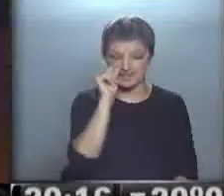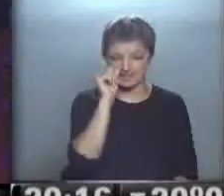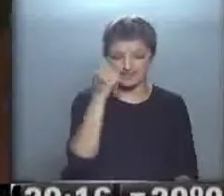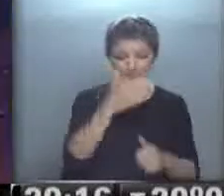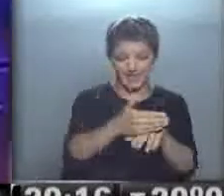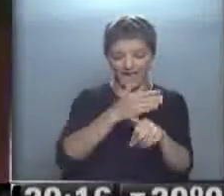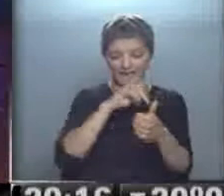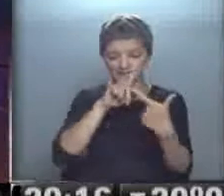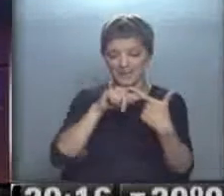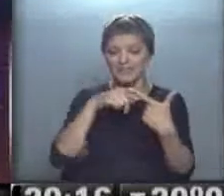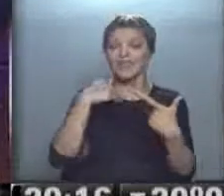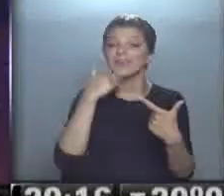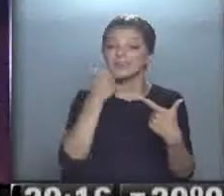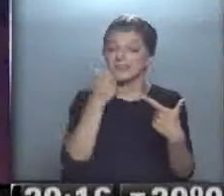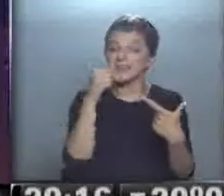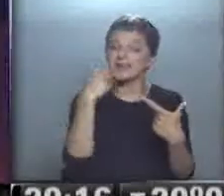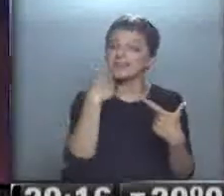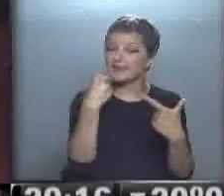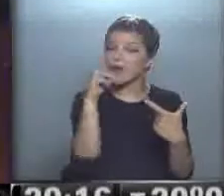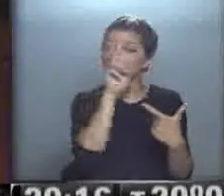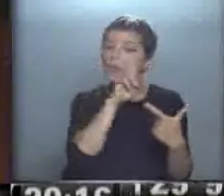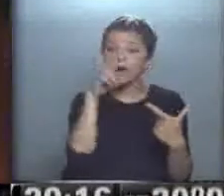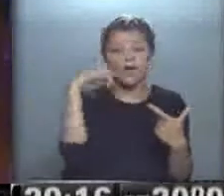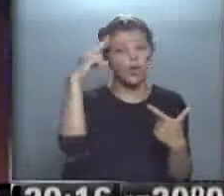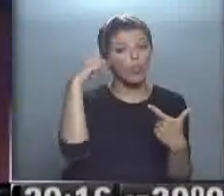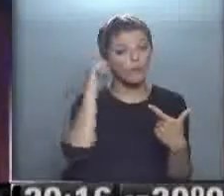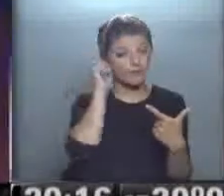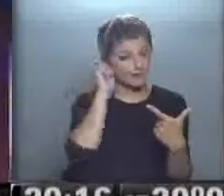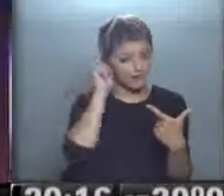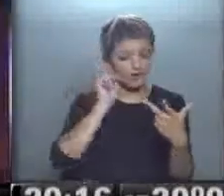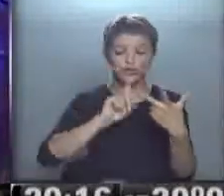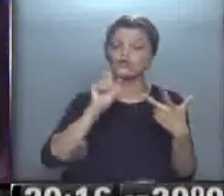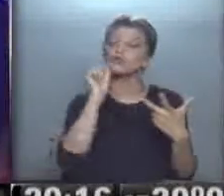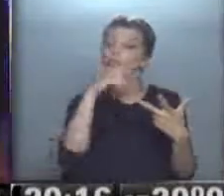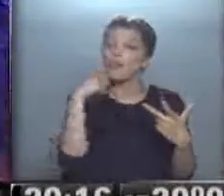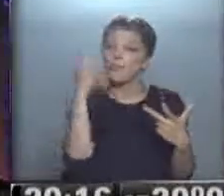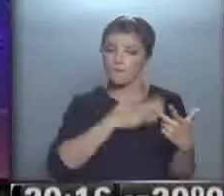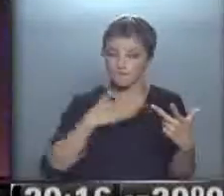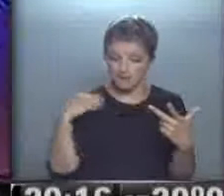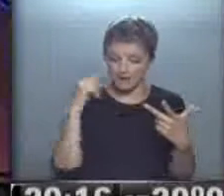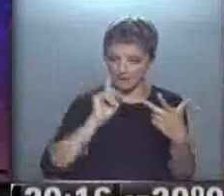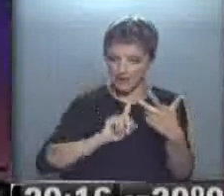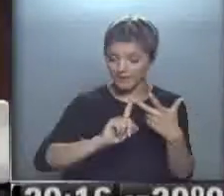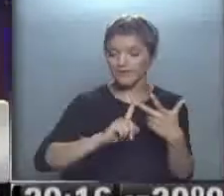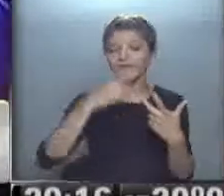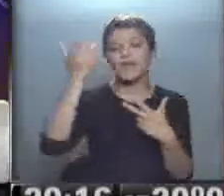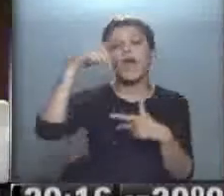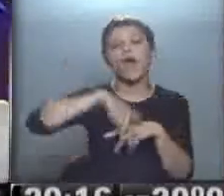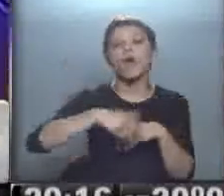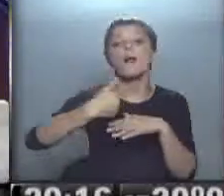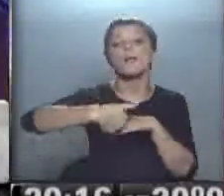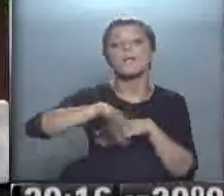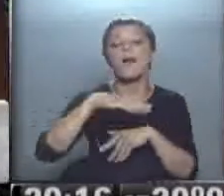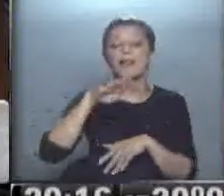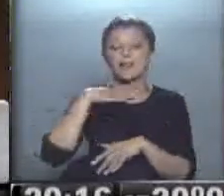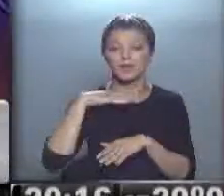de 9 años, también su esposa. Y la entrega entonces, ahora claro, de los delincuentes a las autoridades policiales,